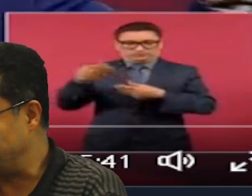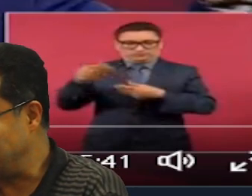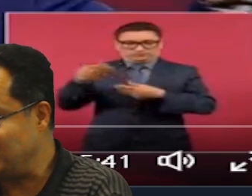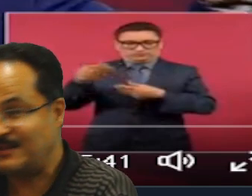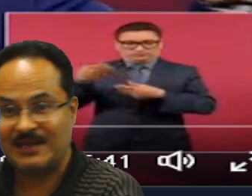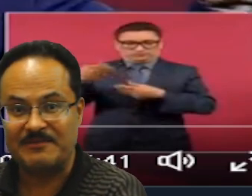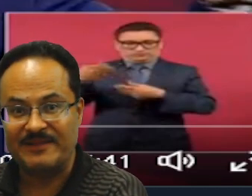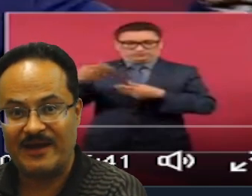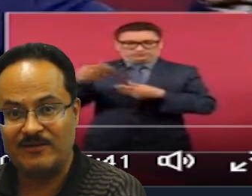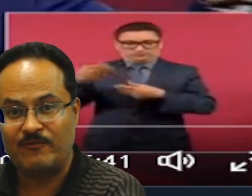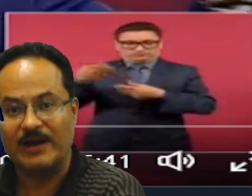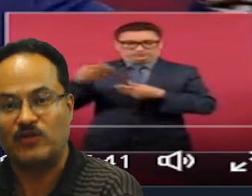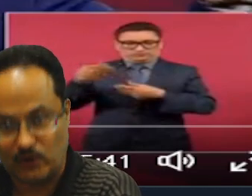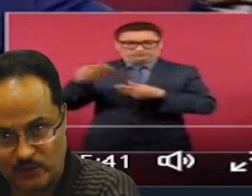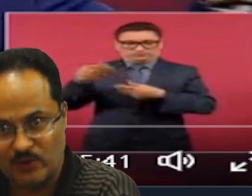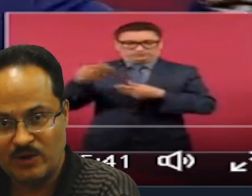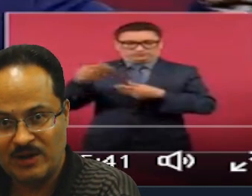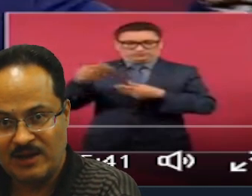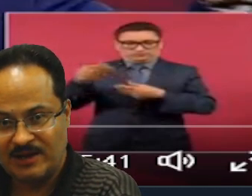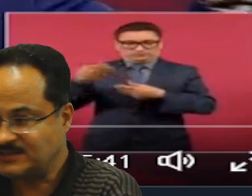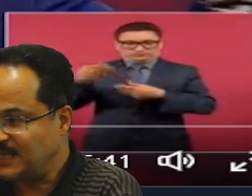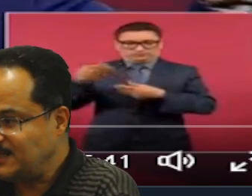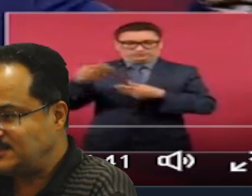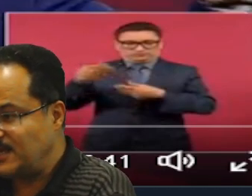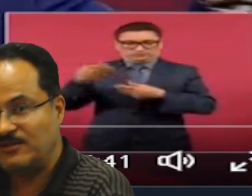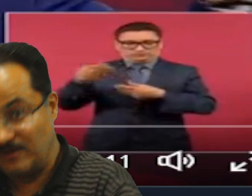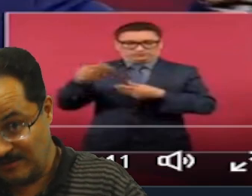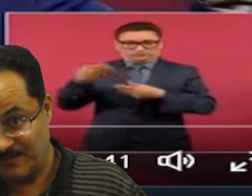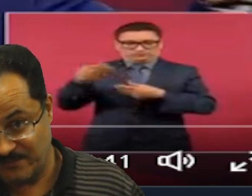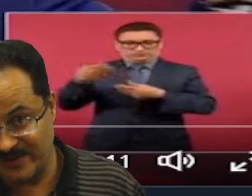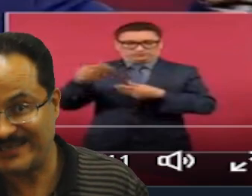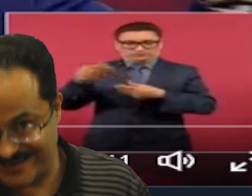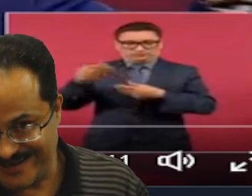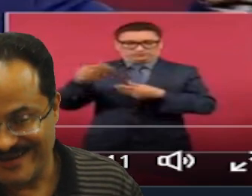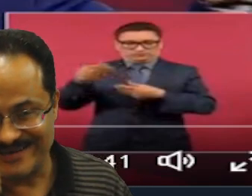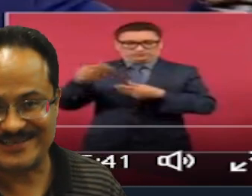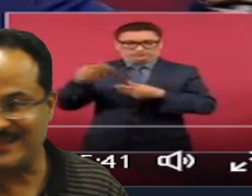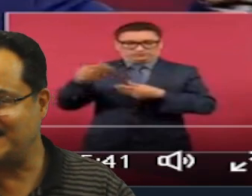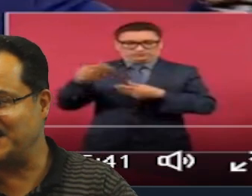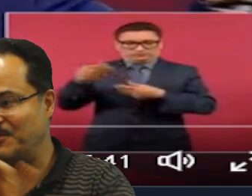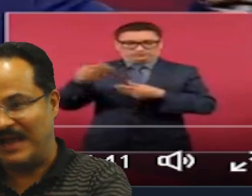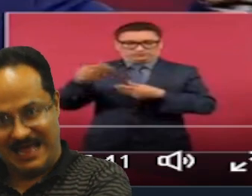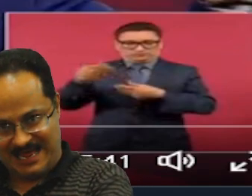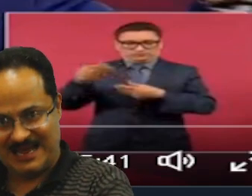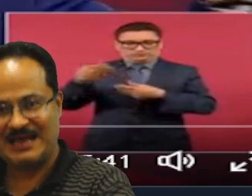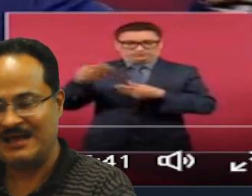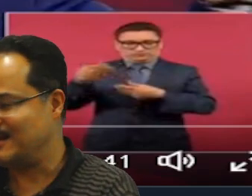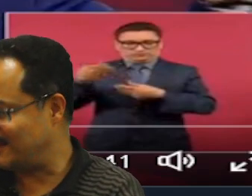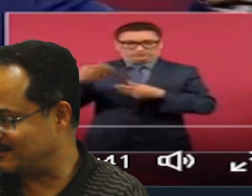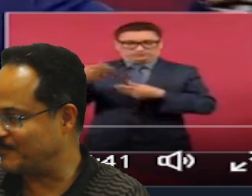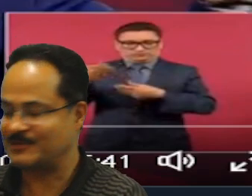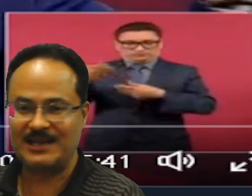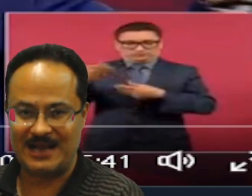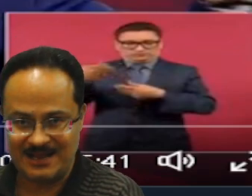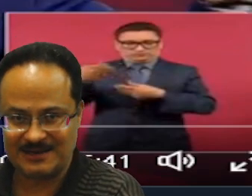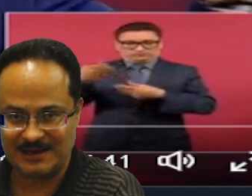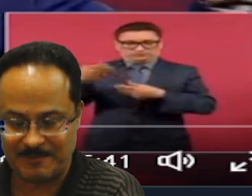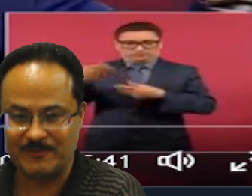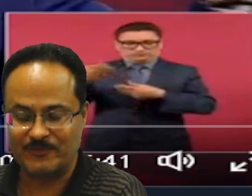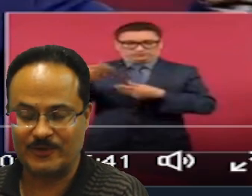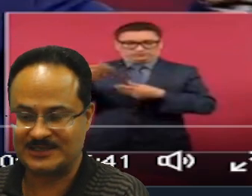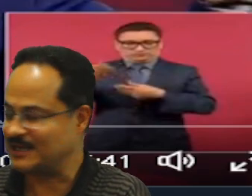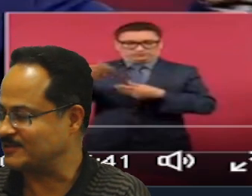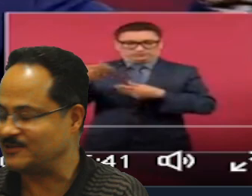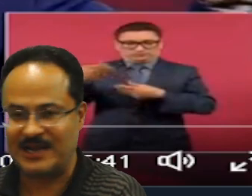que el expediente que mandaron fue todo le está diciendo dice le está diciendo la la reportera que